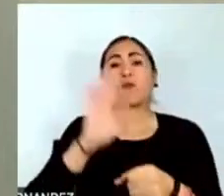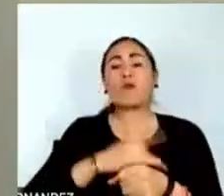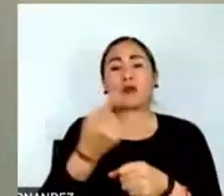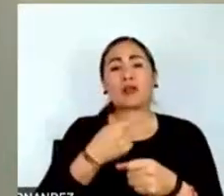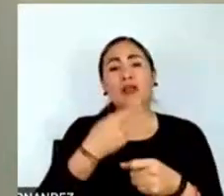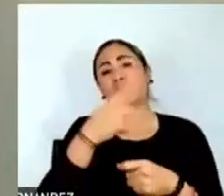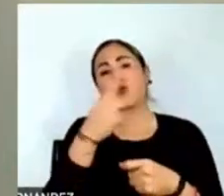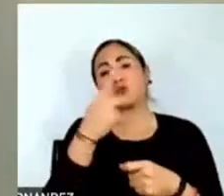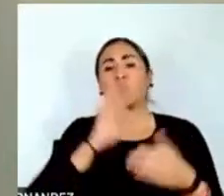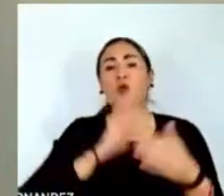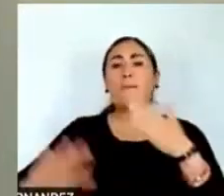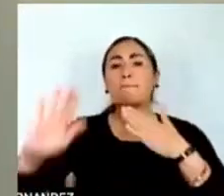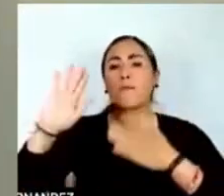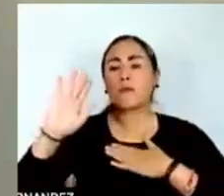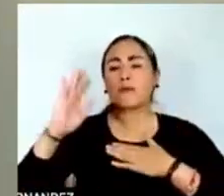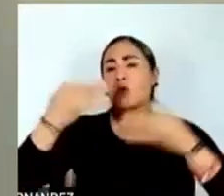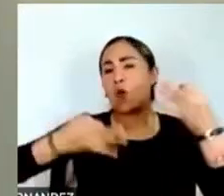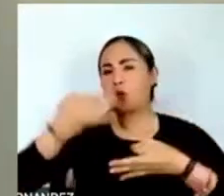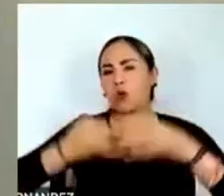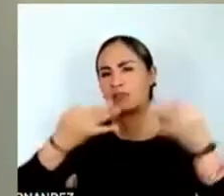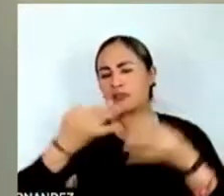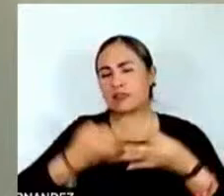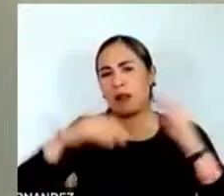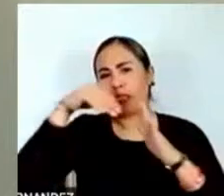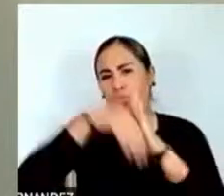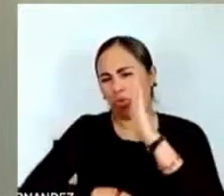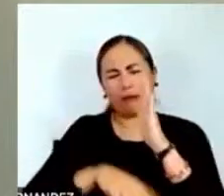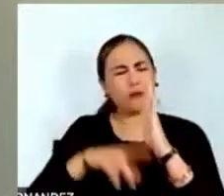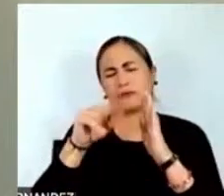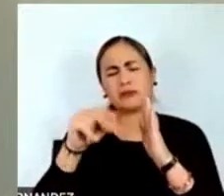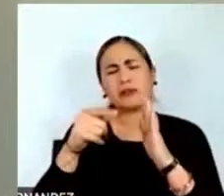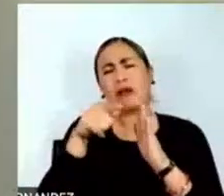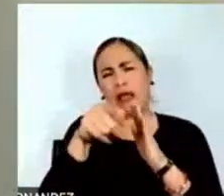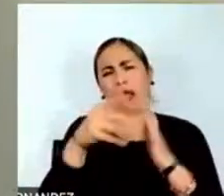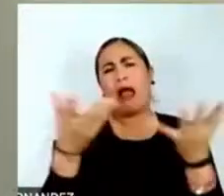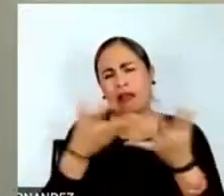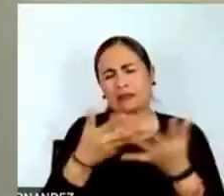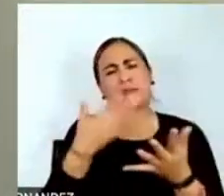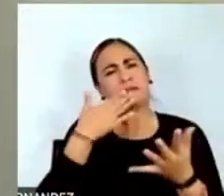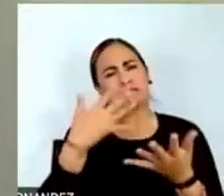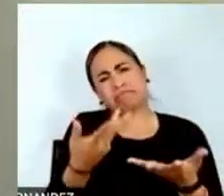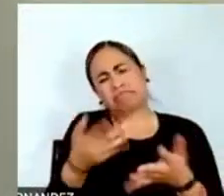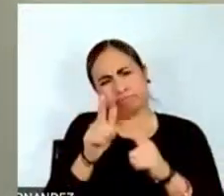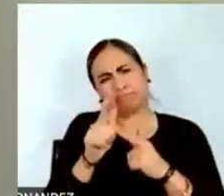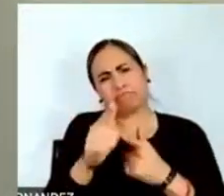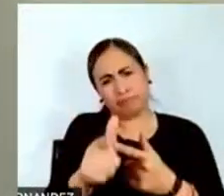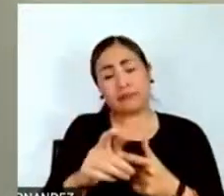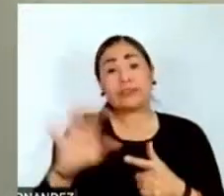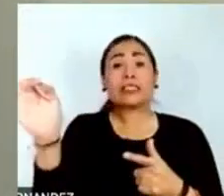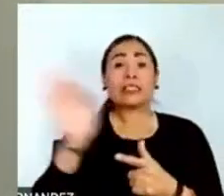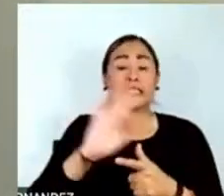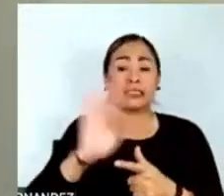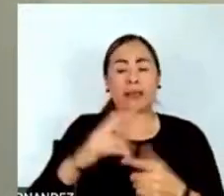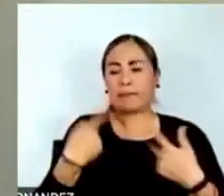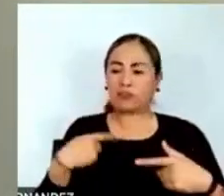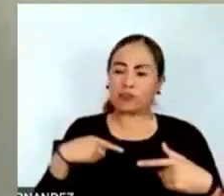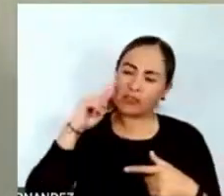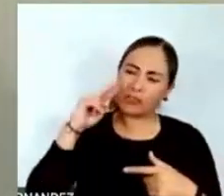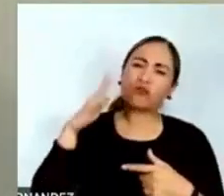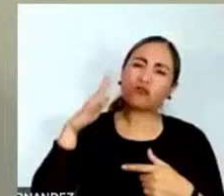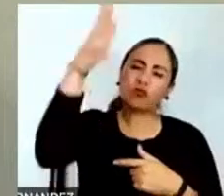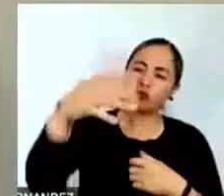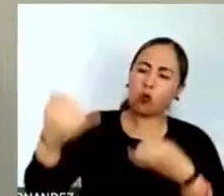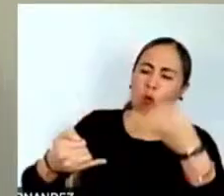judicial para realizar su papel. Probablemente se dirijan hacia el método de selección de los jueces. La